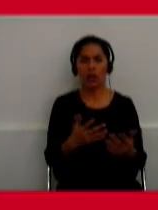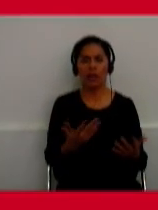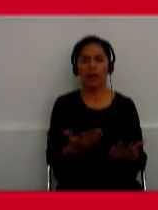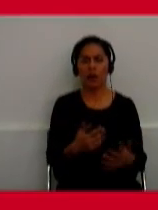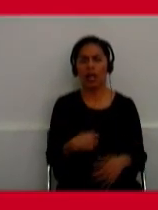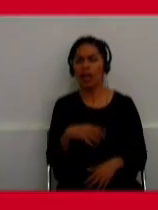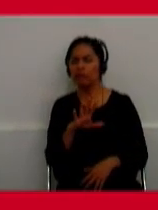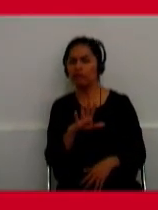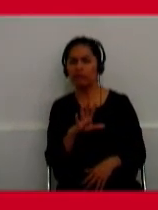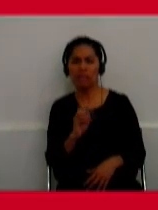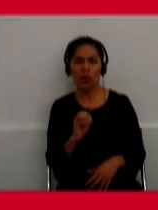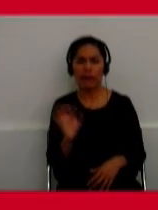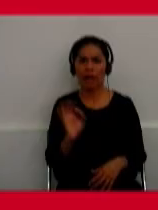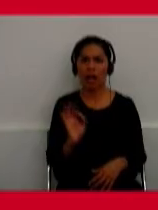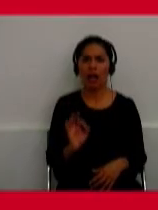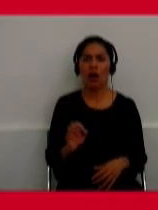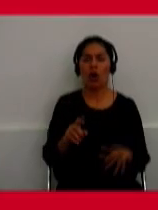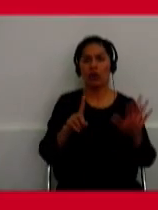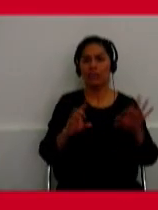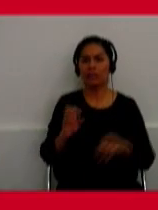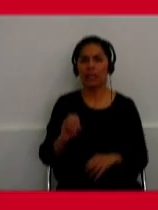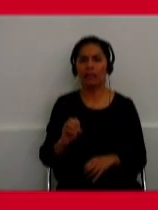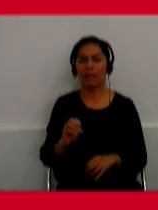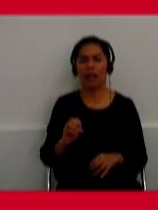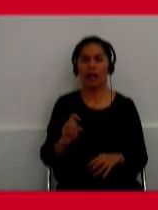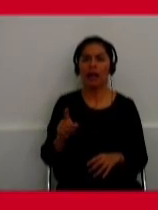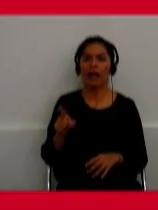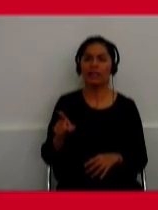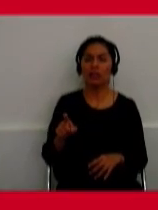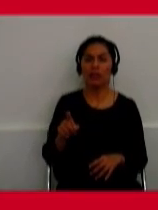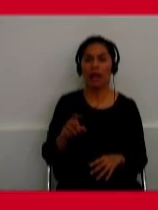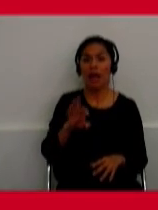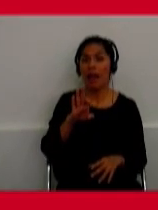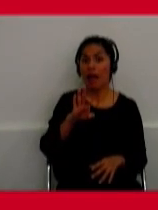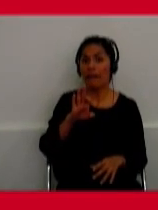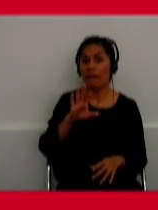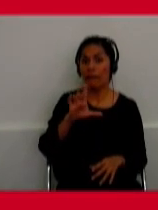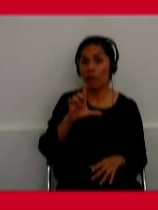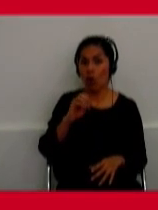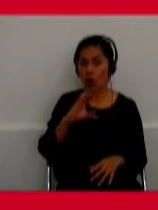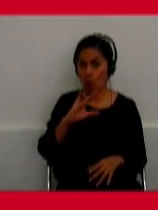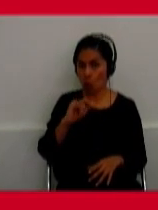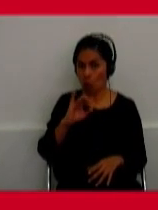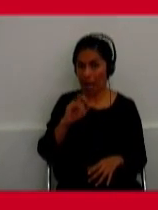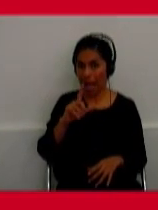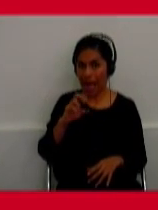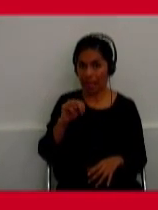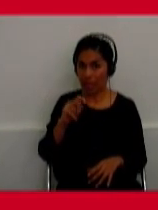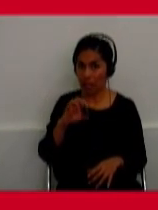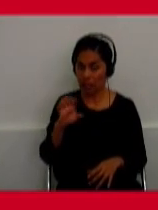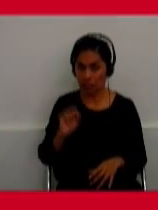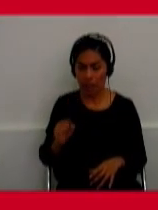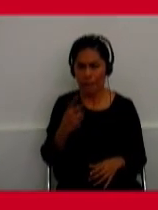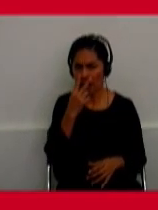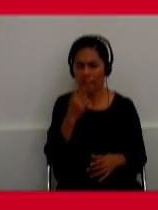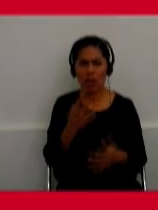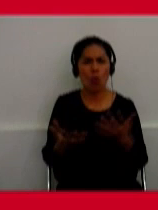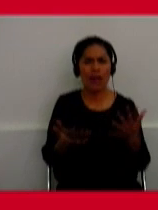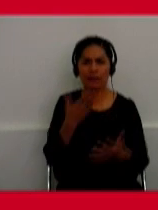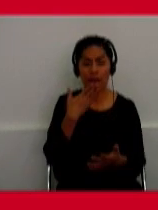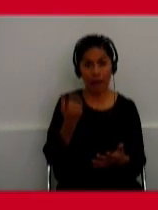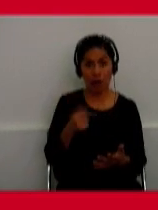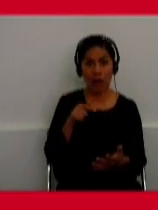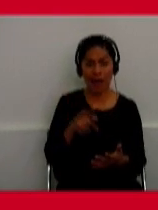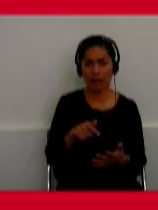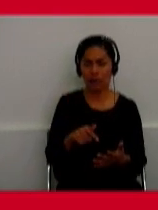50, 60 tipos de floculantes y se ve cuál es el mejor o se dejan los mejores al final. Después hay una